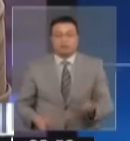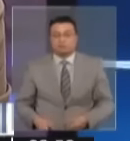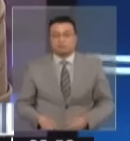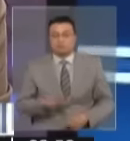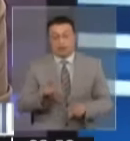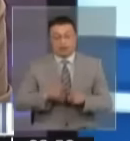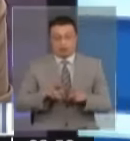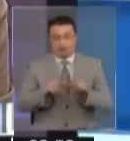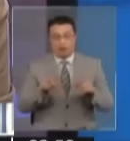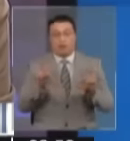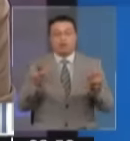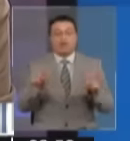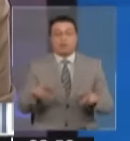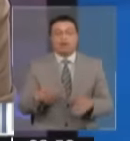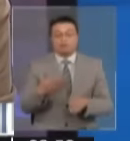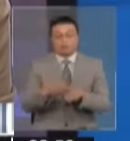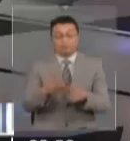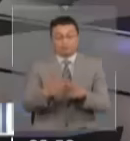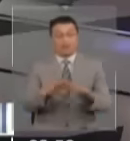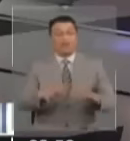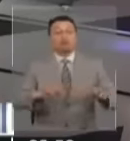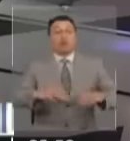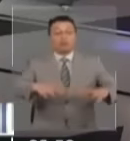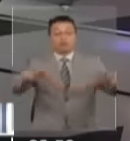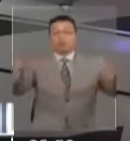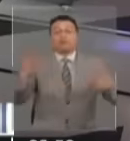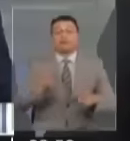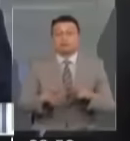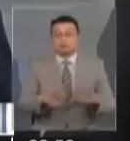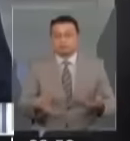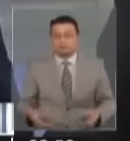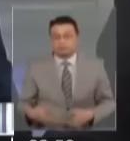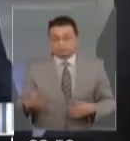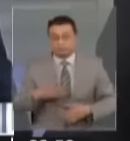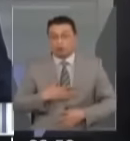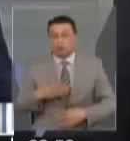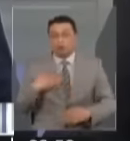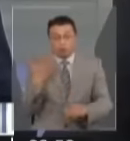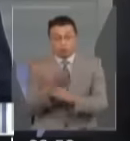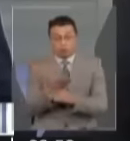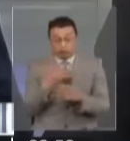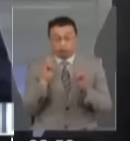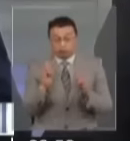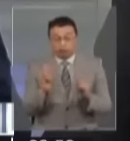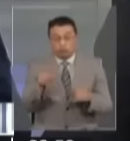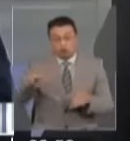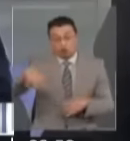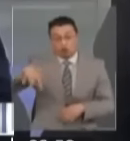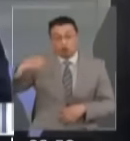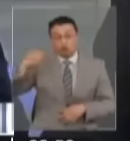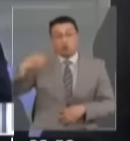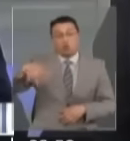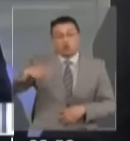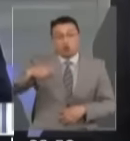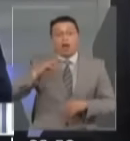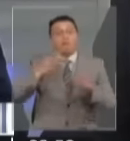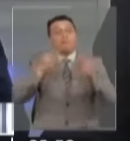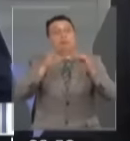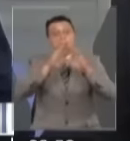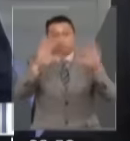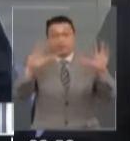resolver ese problema de los residuos. Cristian Villarroel. ¿Dónde va? Ya, perfecto. Yo lo que quisiera plantear al respecto es primero que en Ñuñoa el tema medioambiental